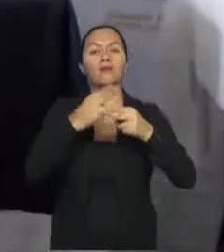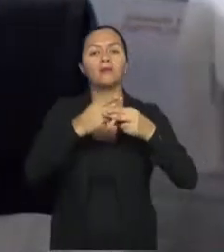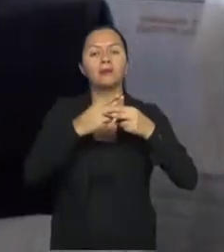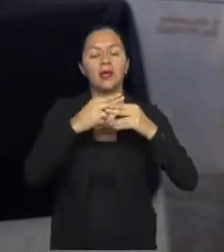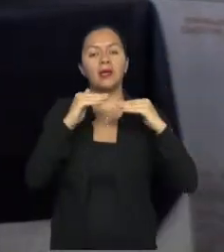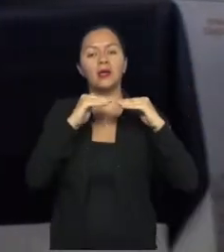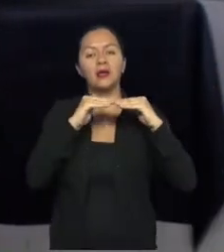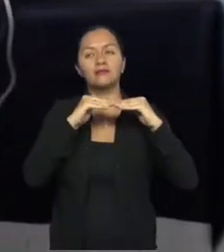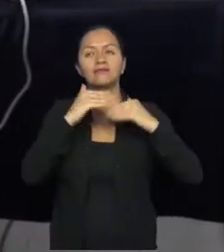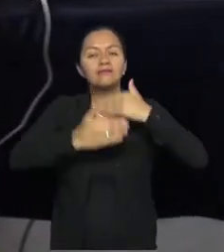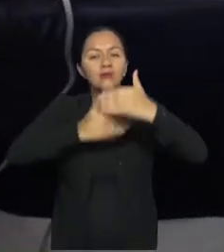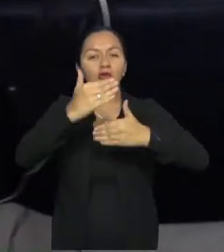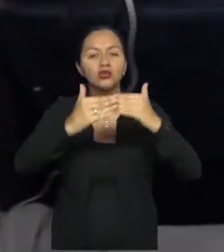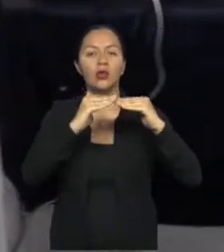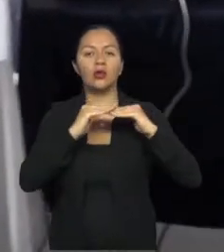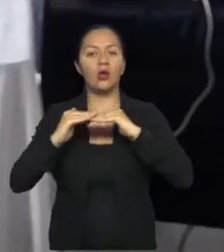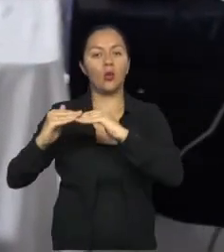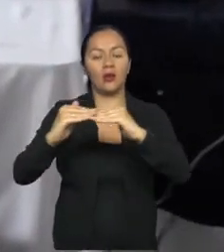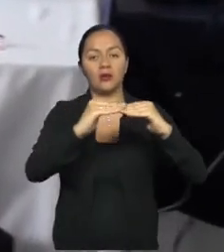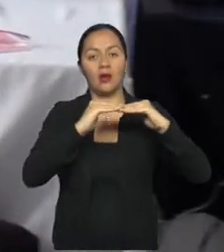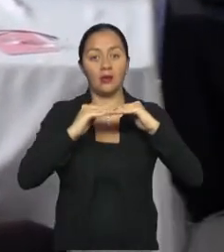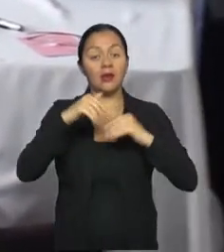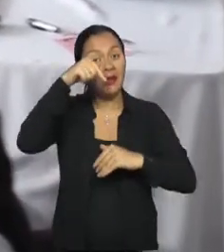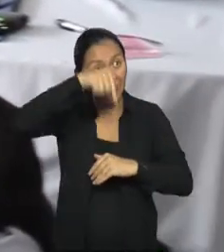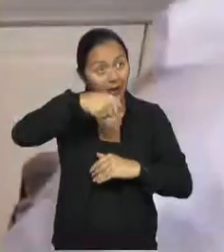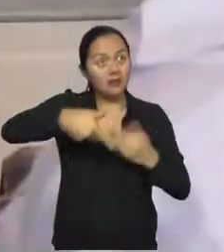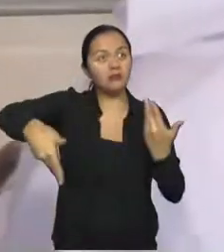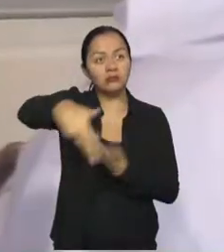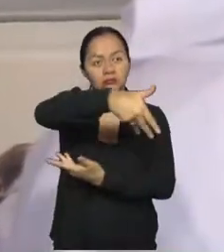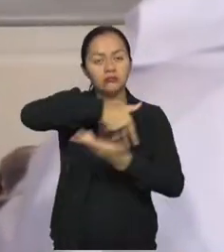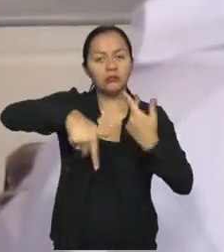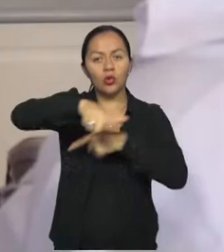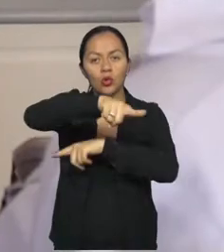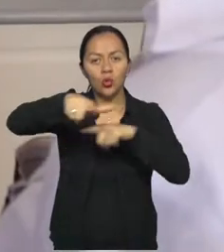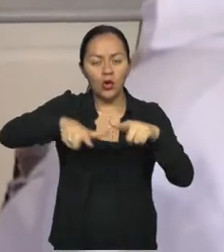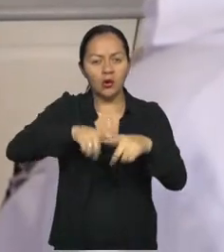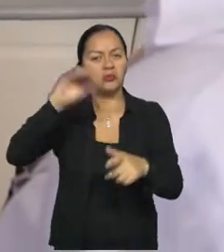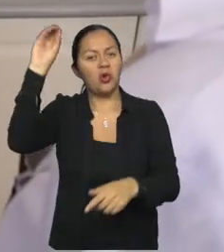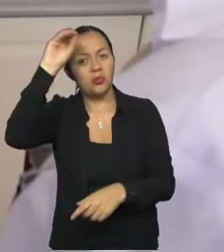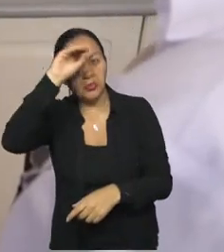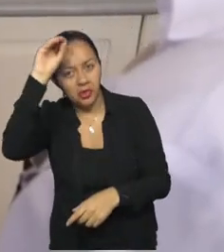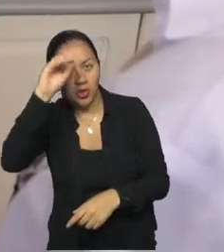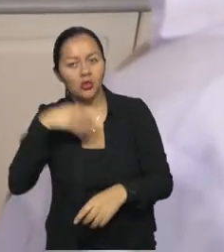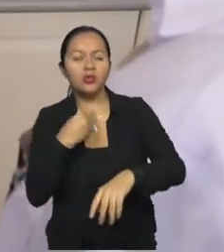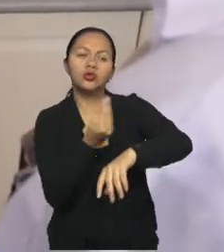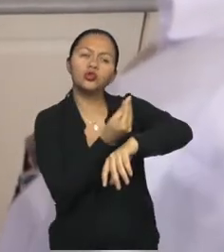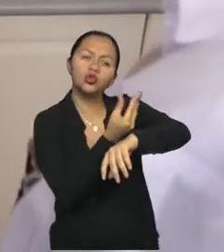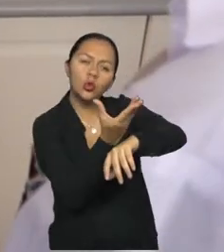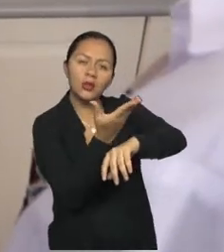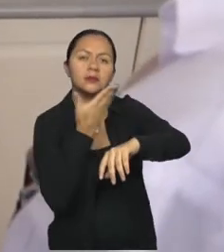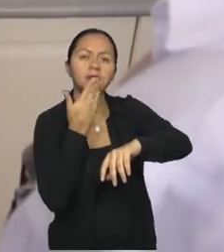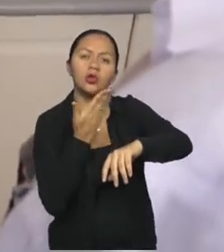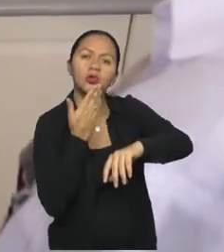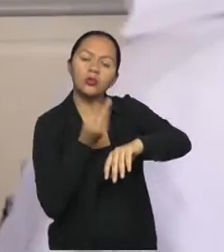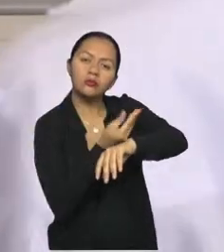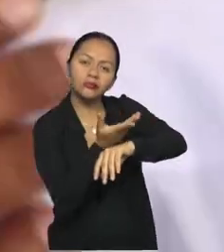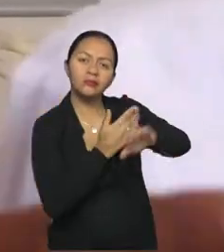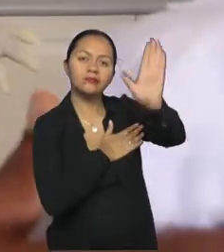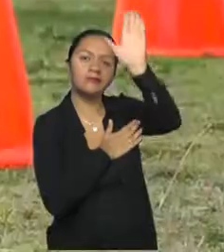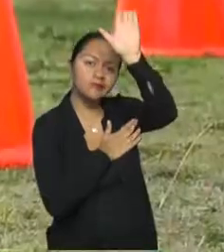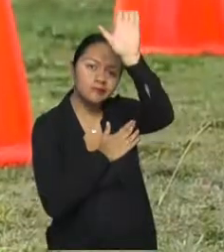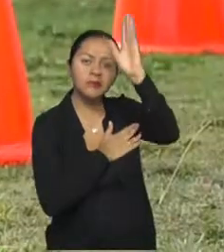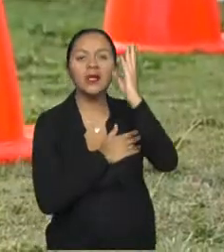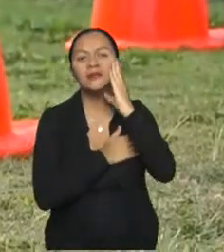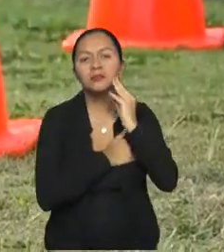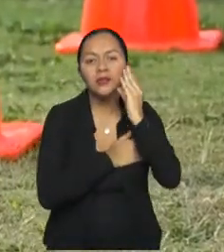espacio busca convertirse en una plataforma a nivel continental para brindar opiniones, sugerir mejores prácticas, socializar